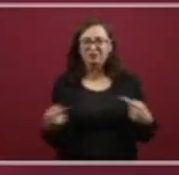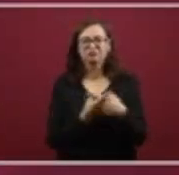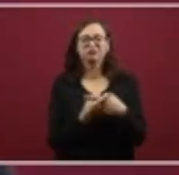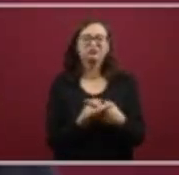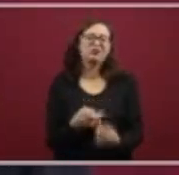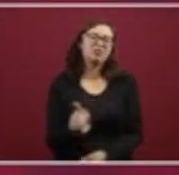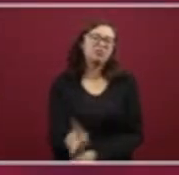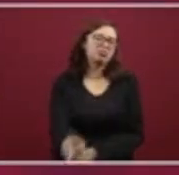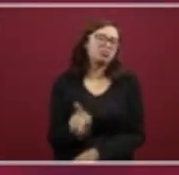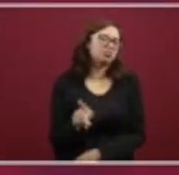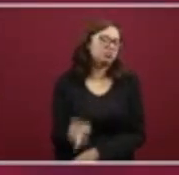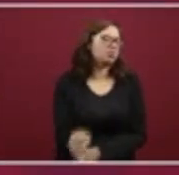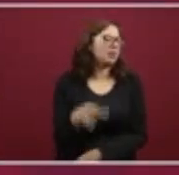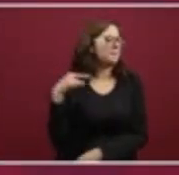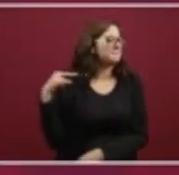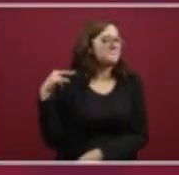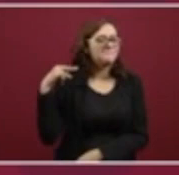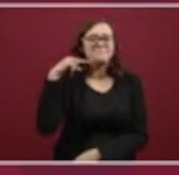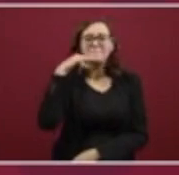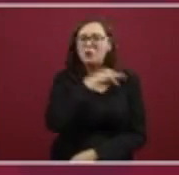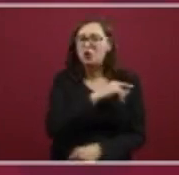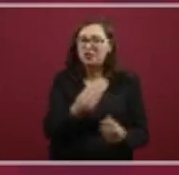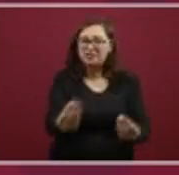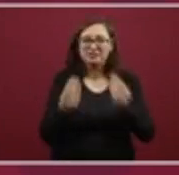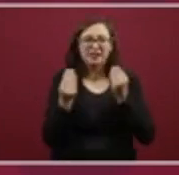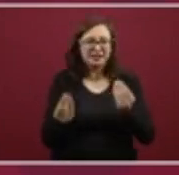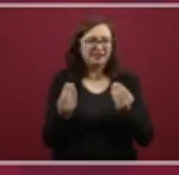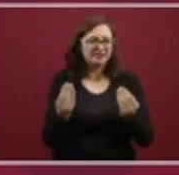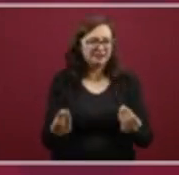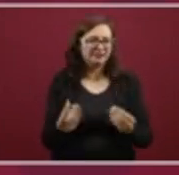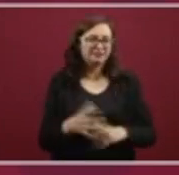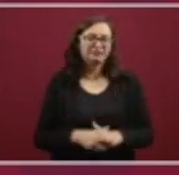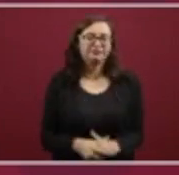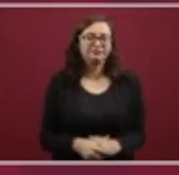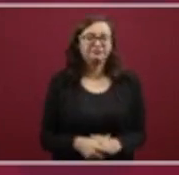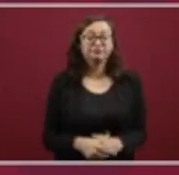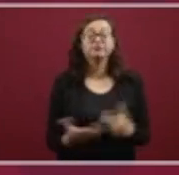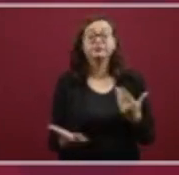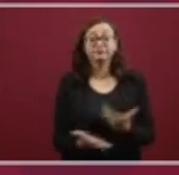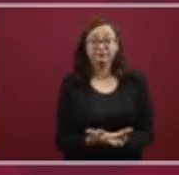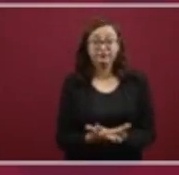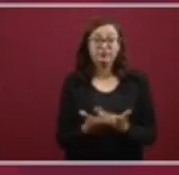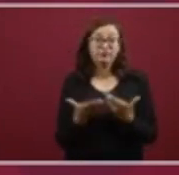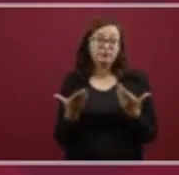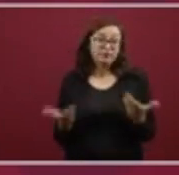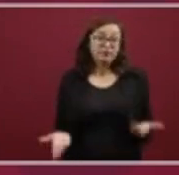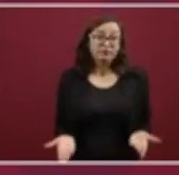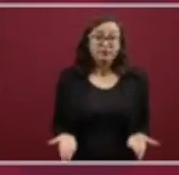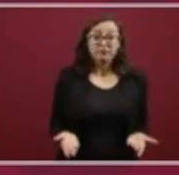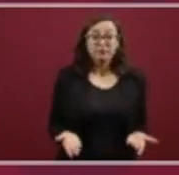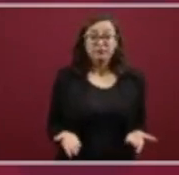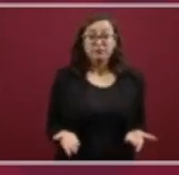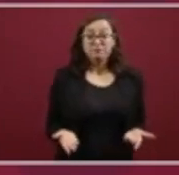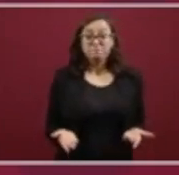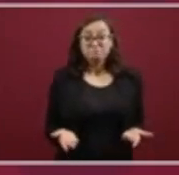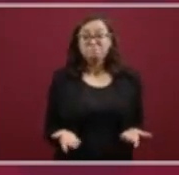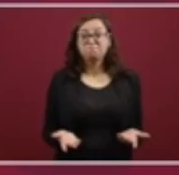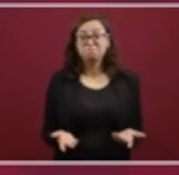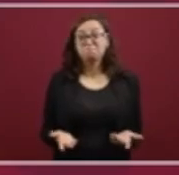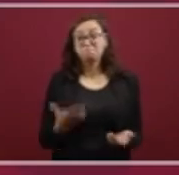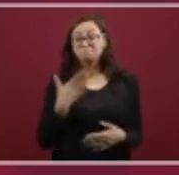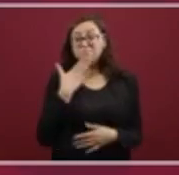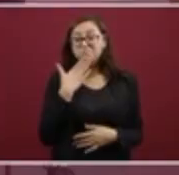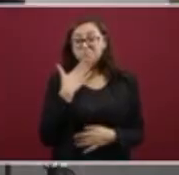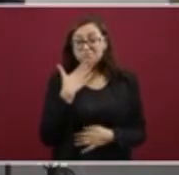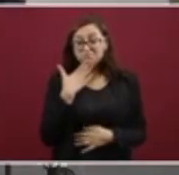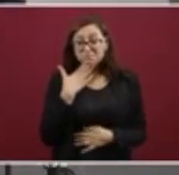hipocresía en todo esto. Entonces, ahora, qué bien que